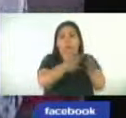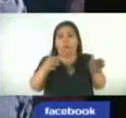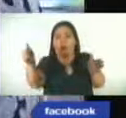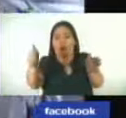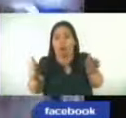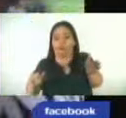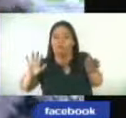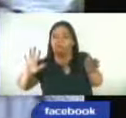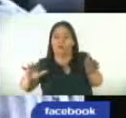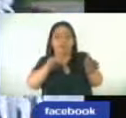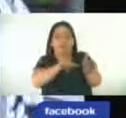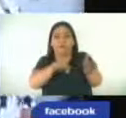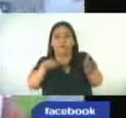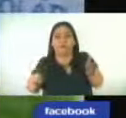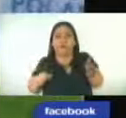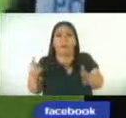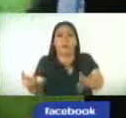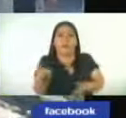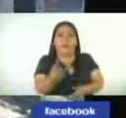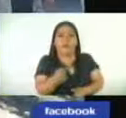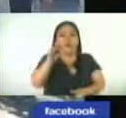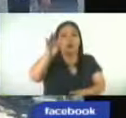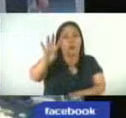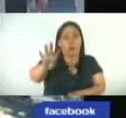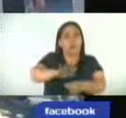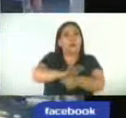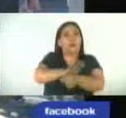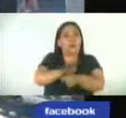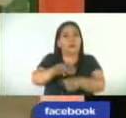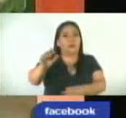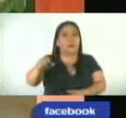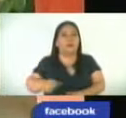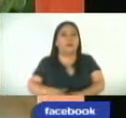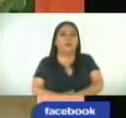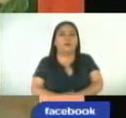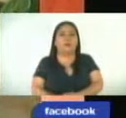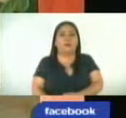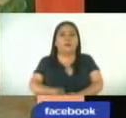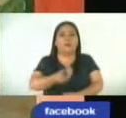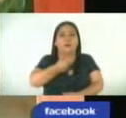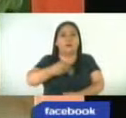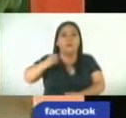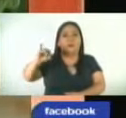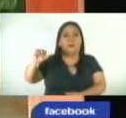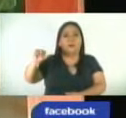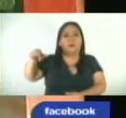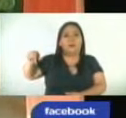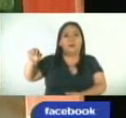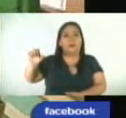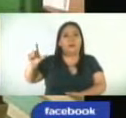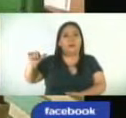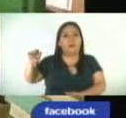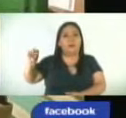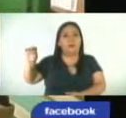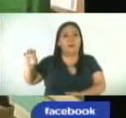se reportaron 4 pacientes positivos al virus. Este es un informe de Jacqueline